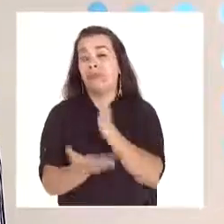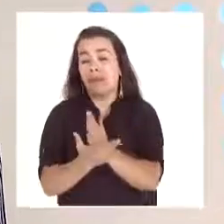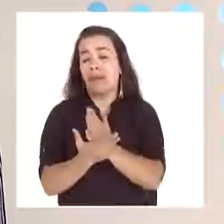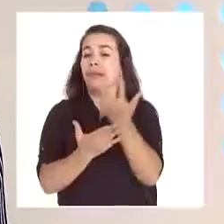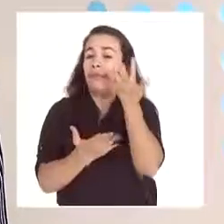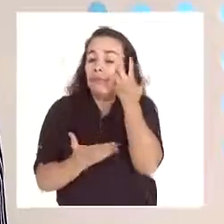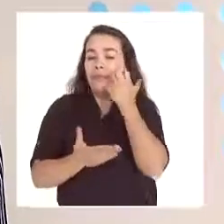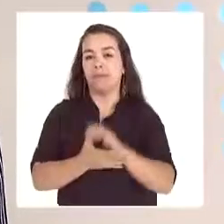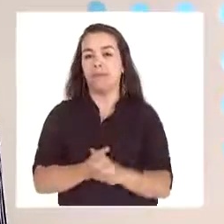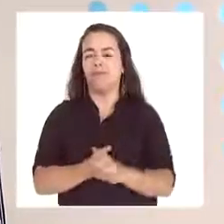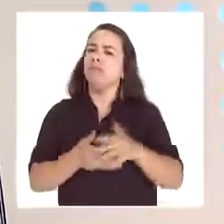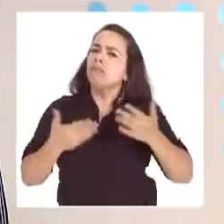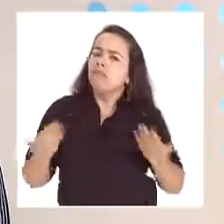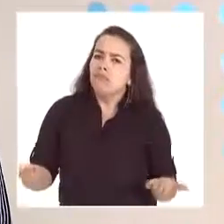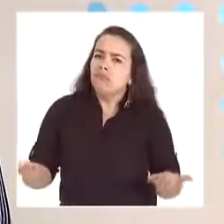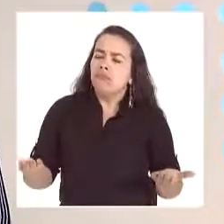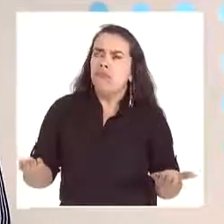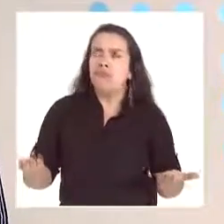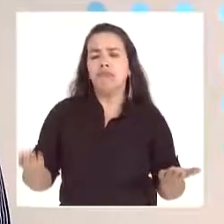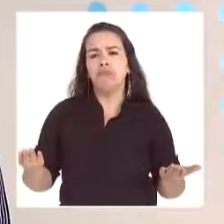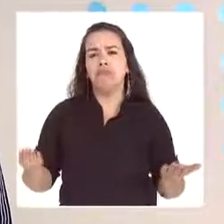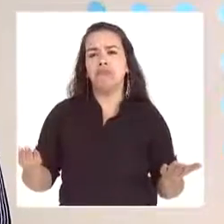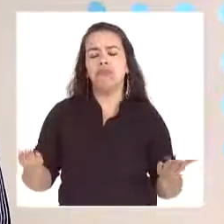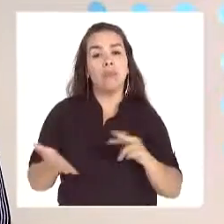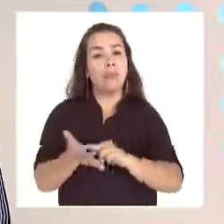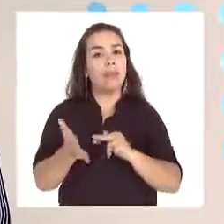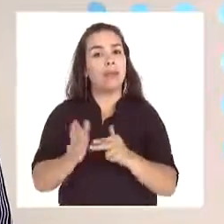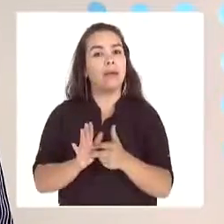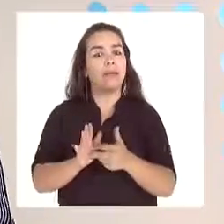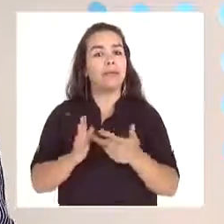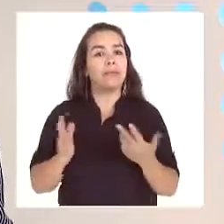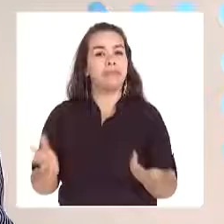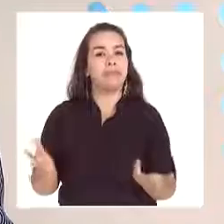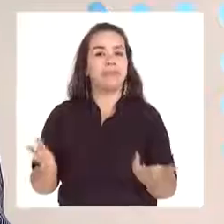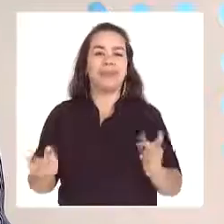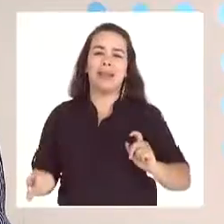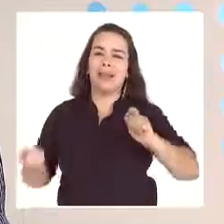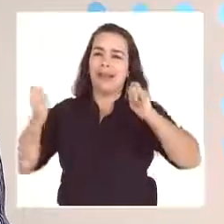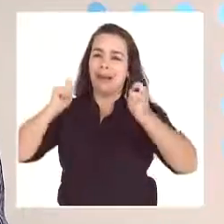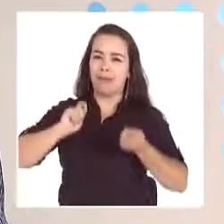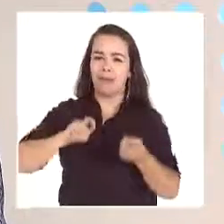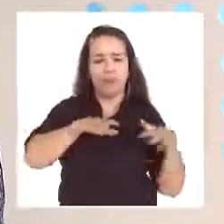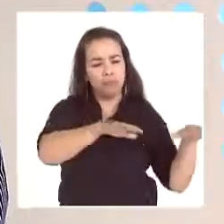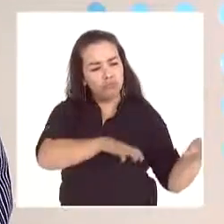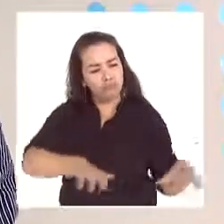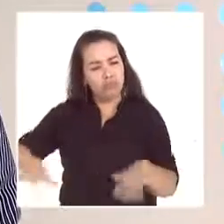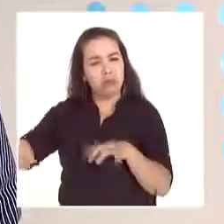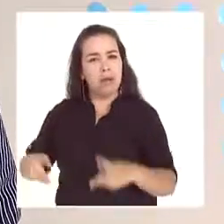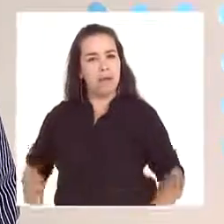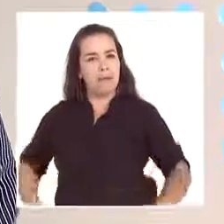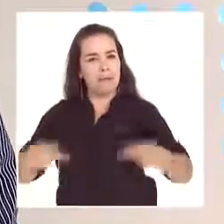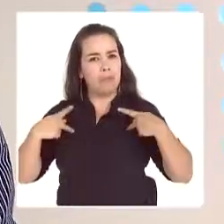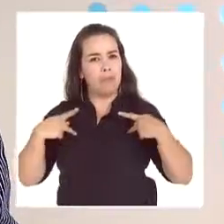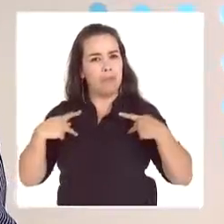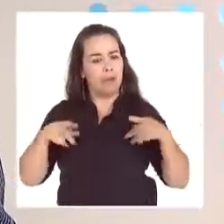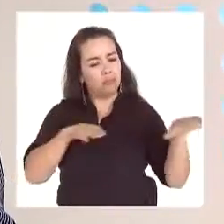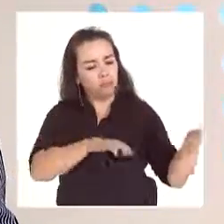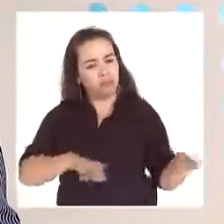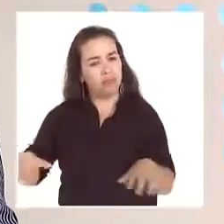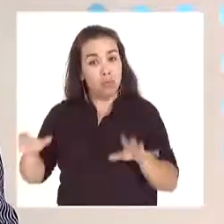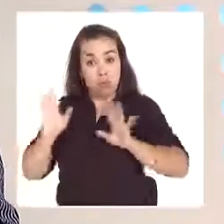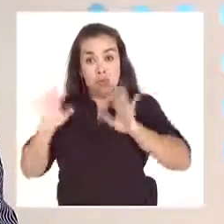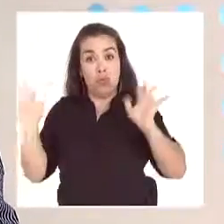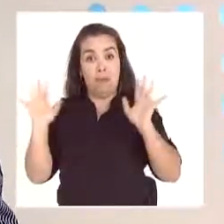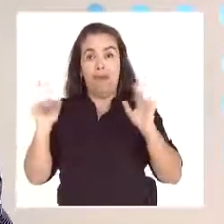lo tanto, no es solo cambiar los hábitos de vida alimentarios, sino